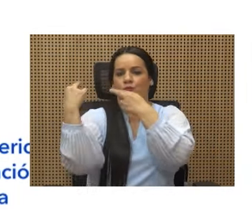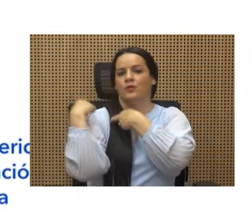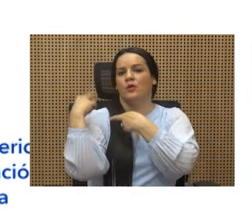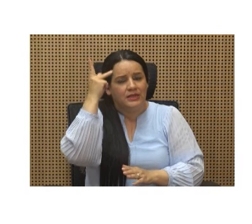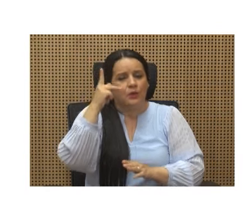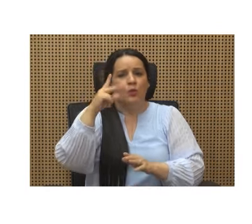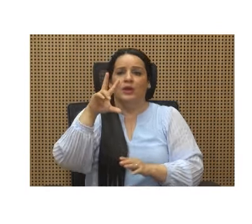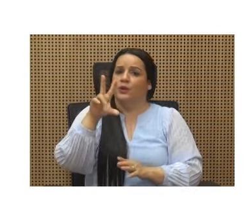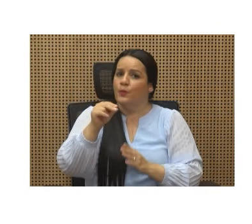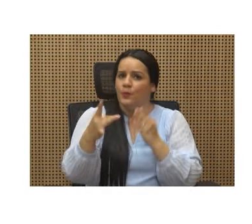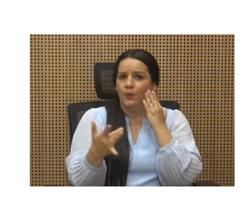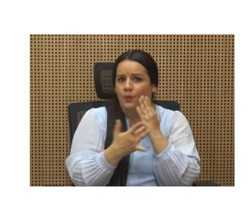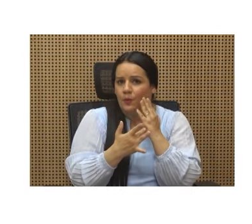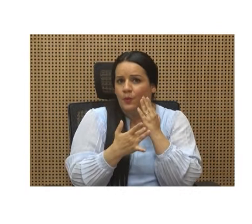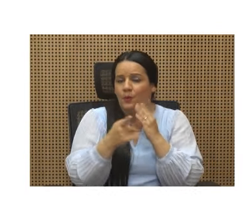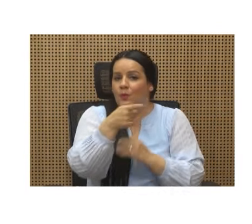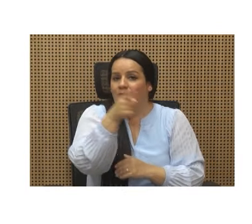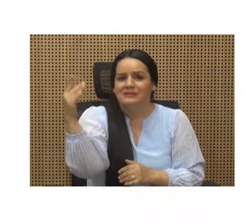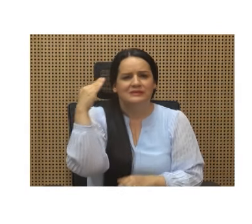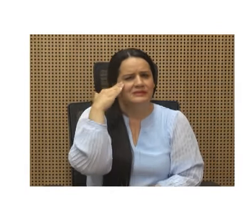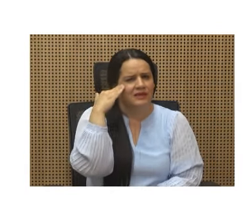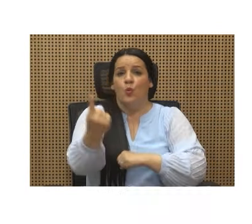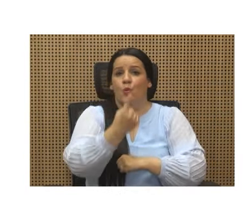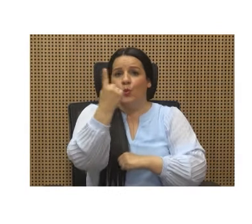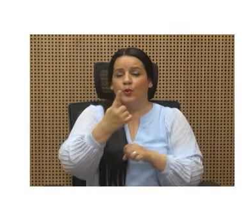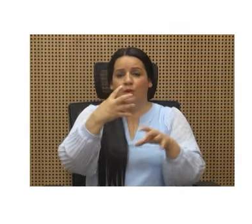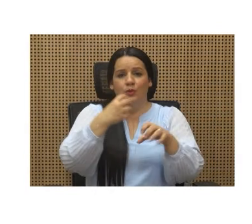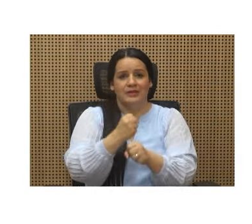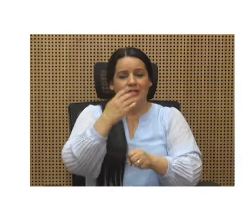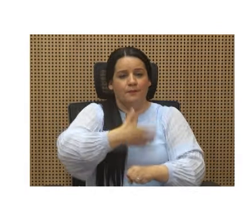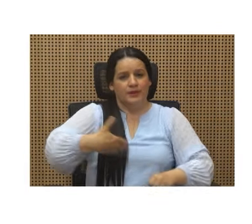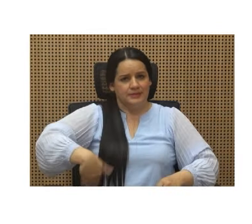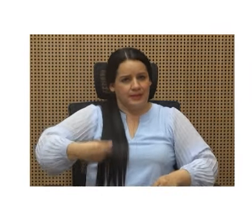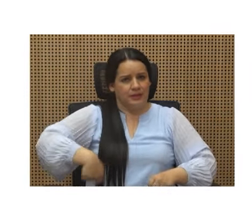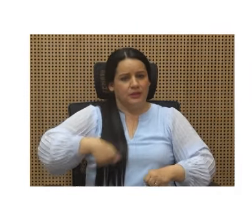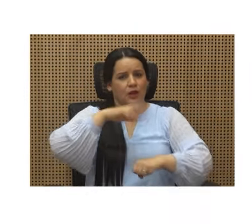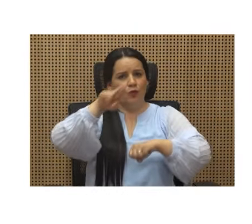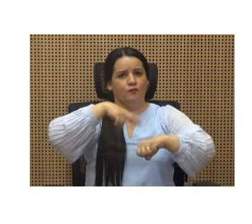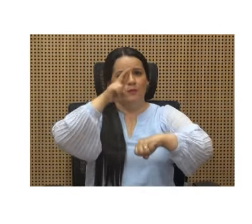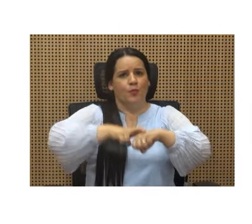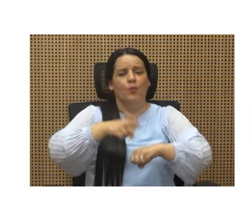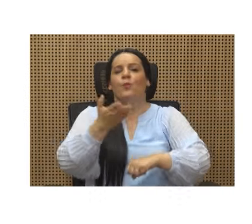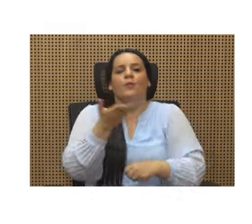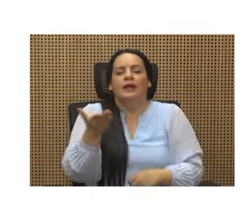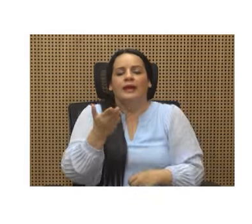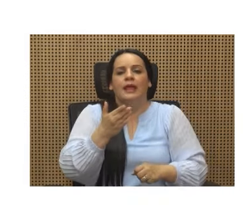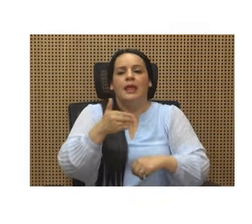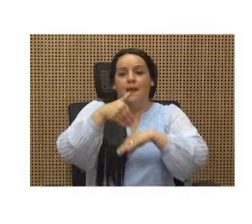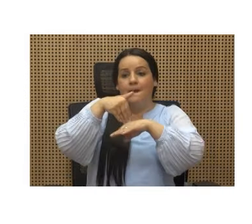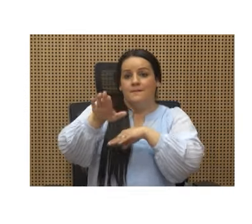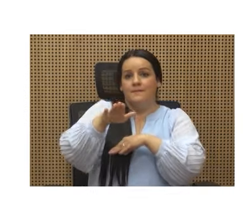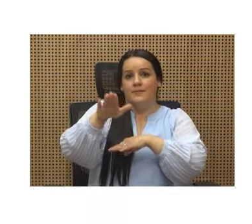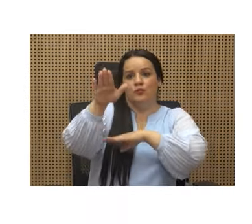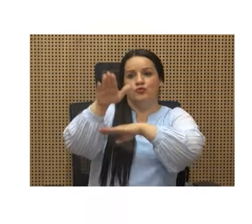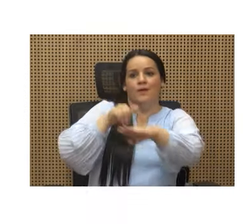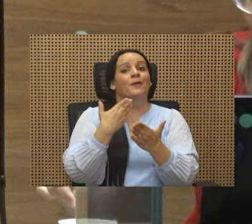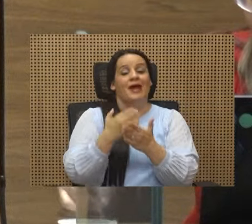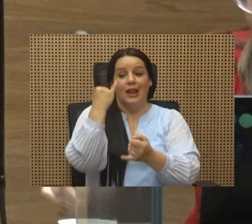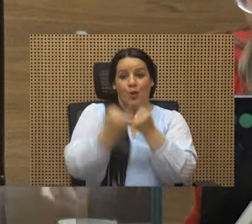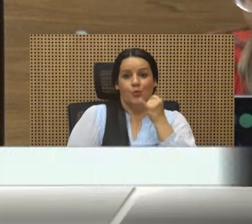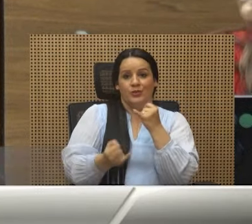de mayoría al presentar 10 descargos a cada aspecto dentro de ellos el tema de la democratización de la